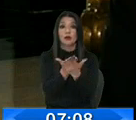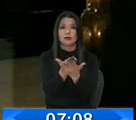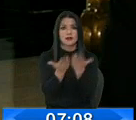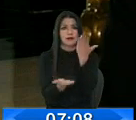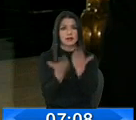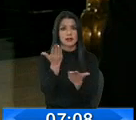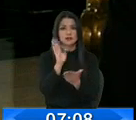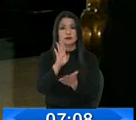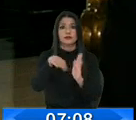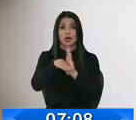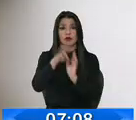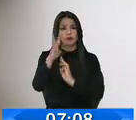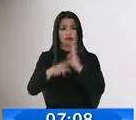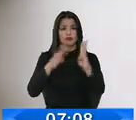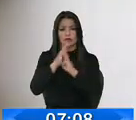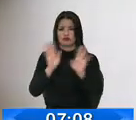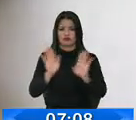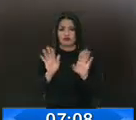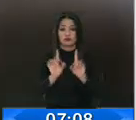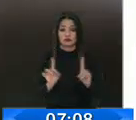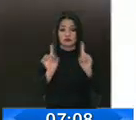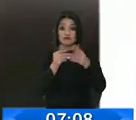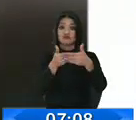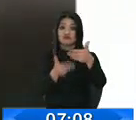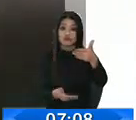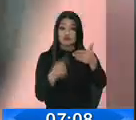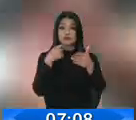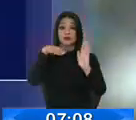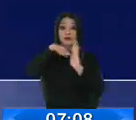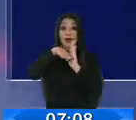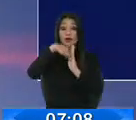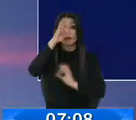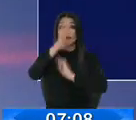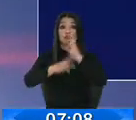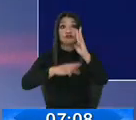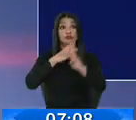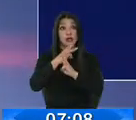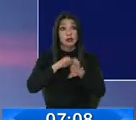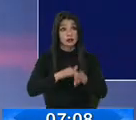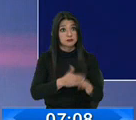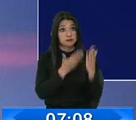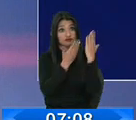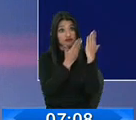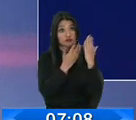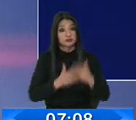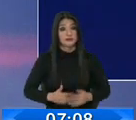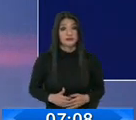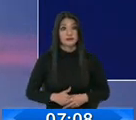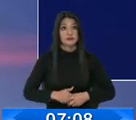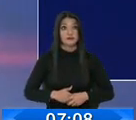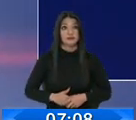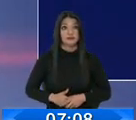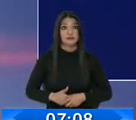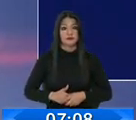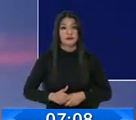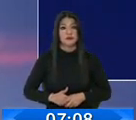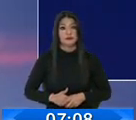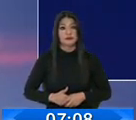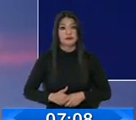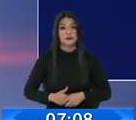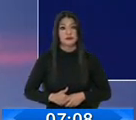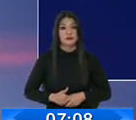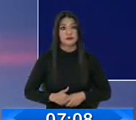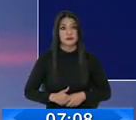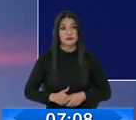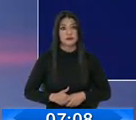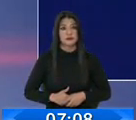ha planteado el Banco Mundial. El documento indica que el Banco Mundial está respaldando un programa para desarrollar un mercado de deuda